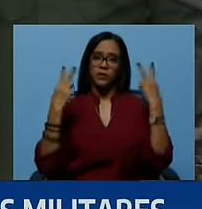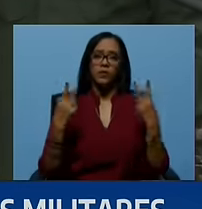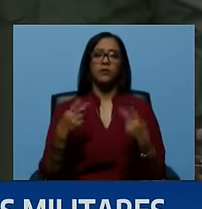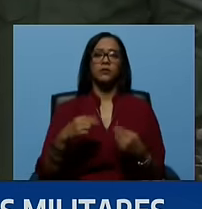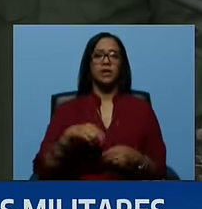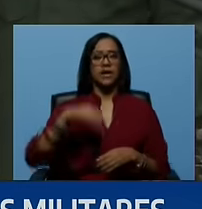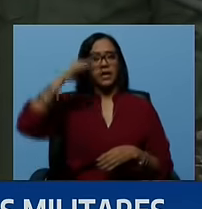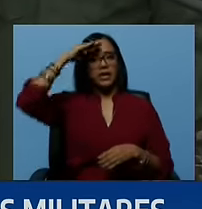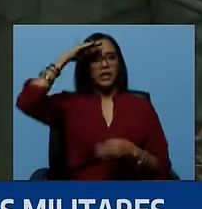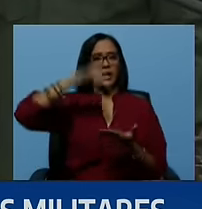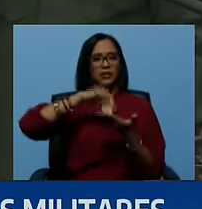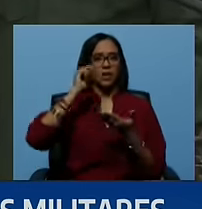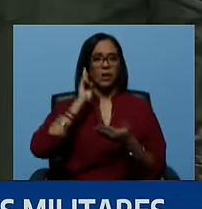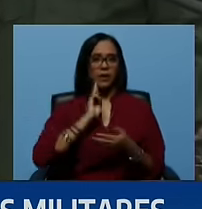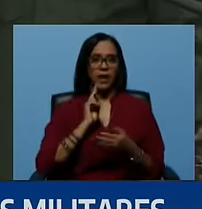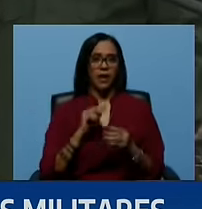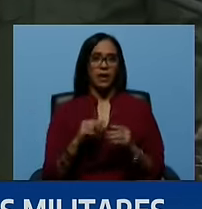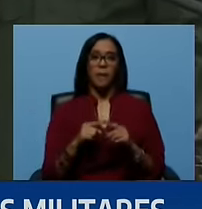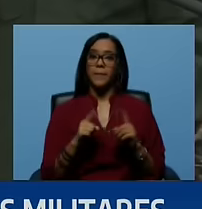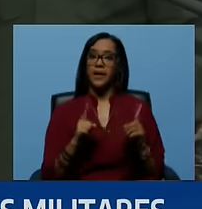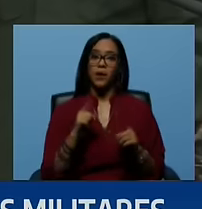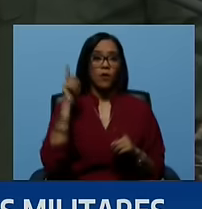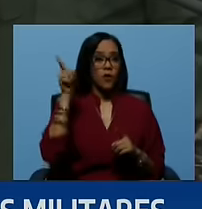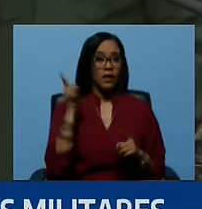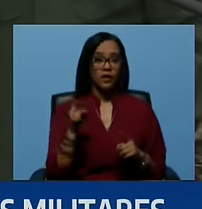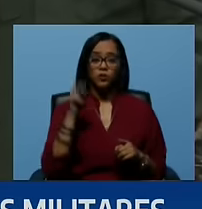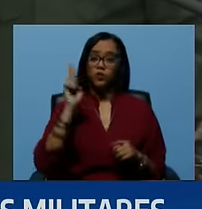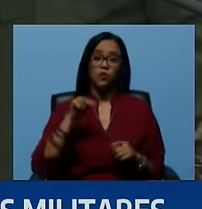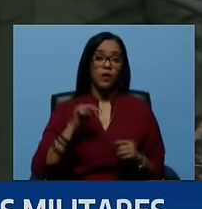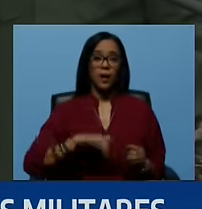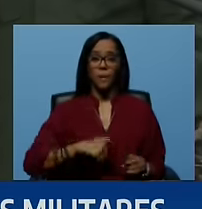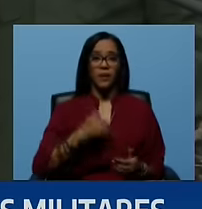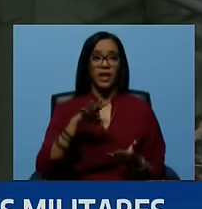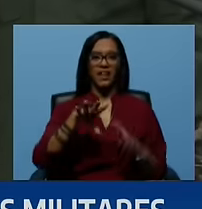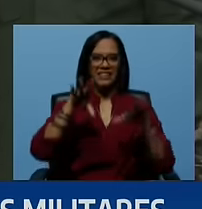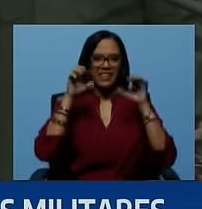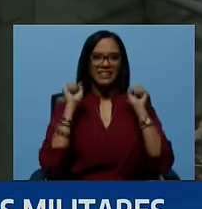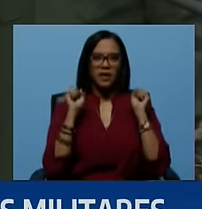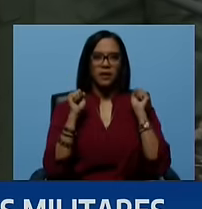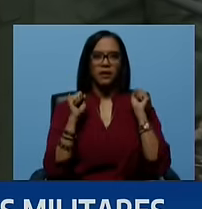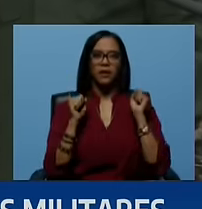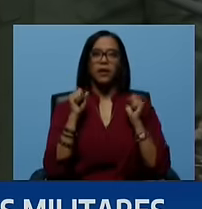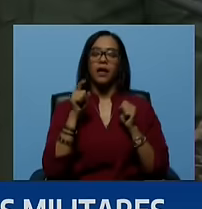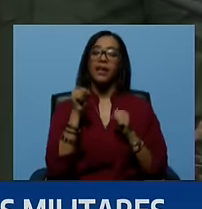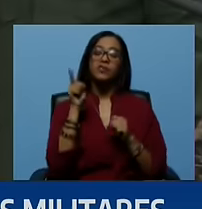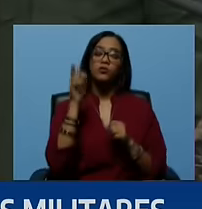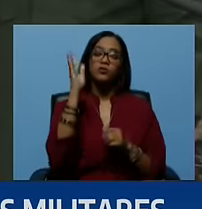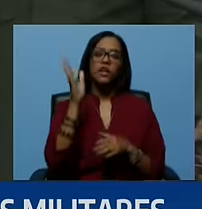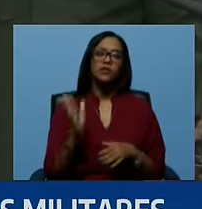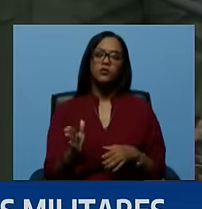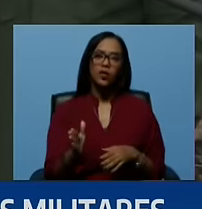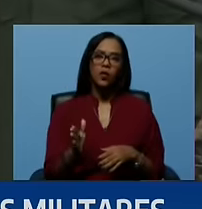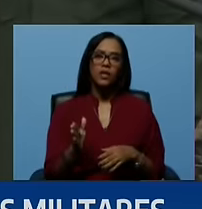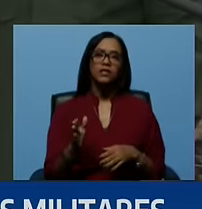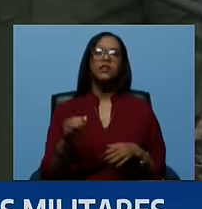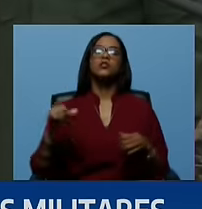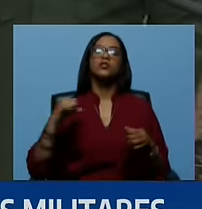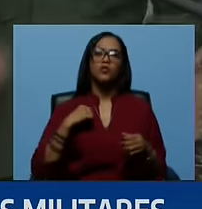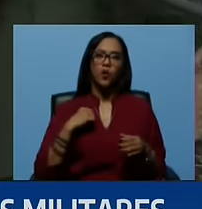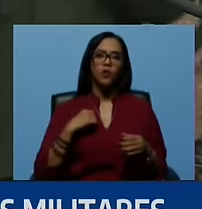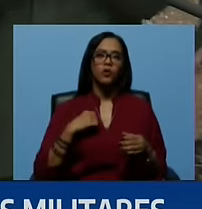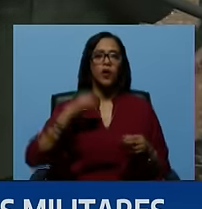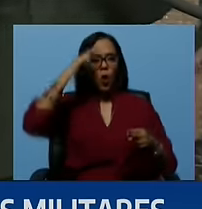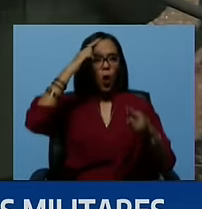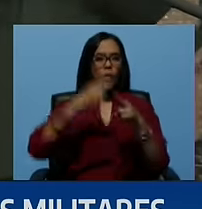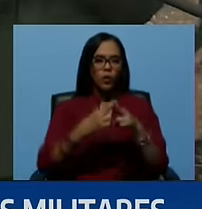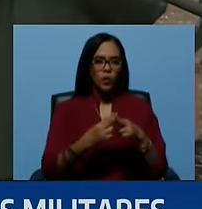bolivariana pero lo que ellos nunca podrán entender es que sus sanciones son condecoraciones en el